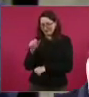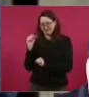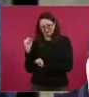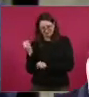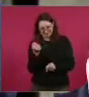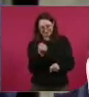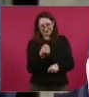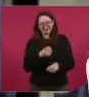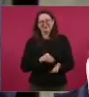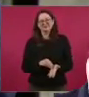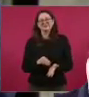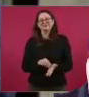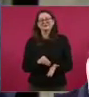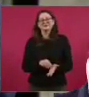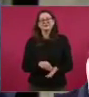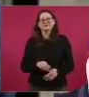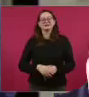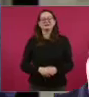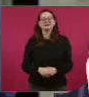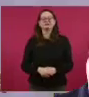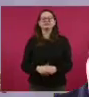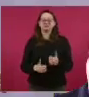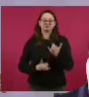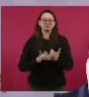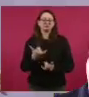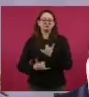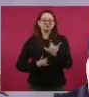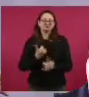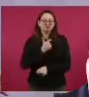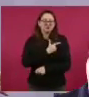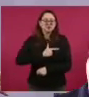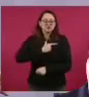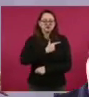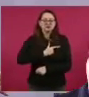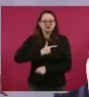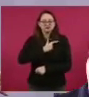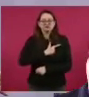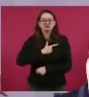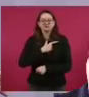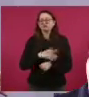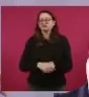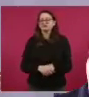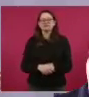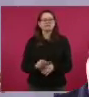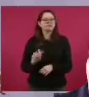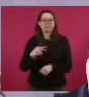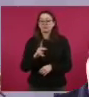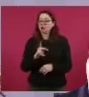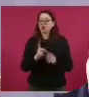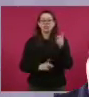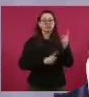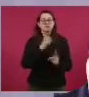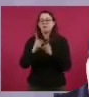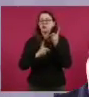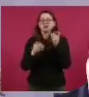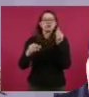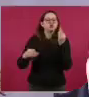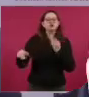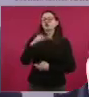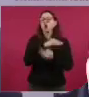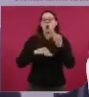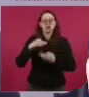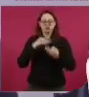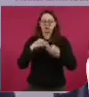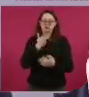y juego béisbol, me gustan todos los deportes, todos, o sea, y además